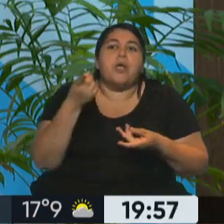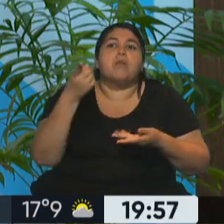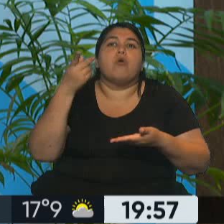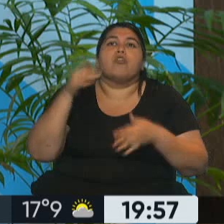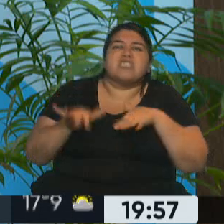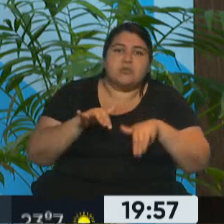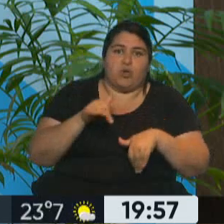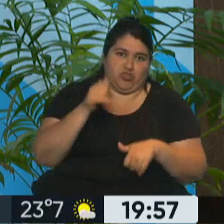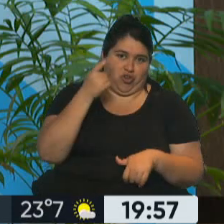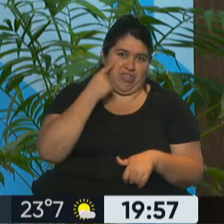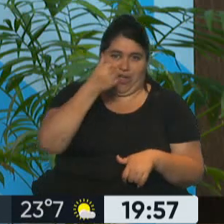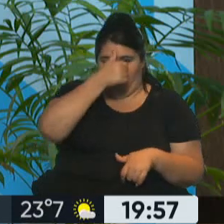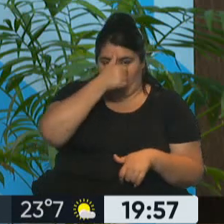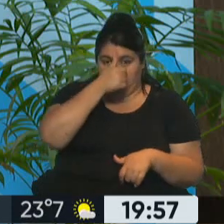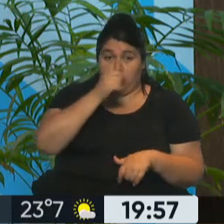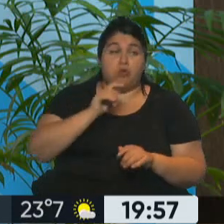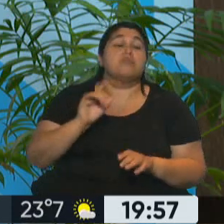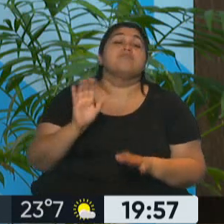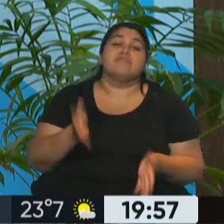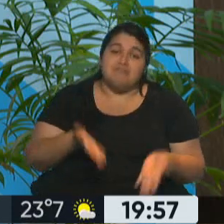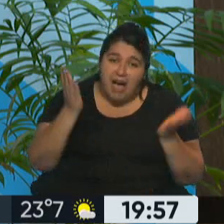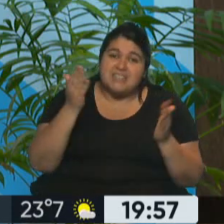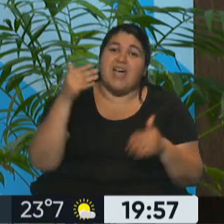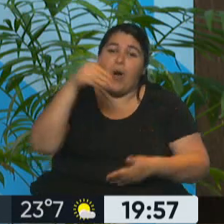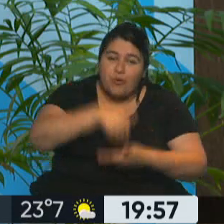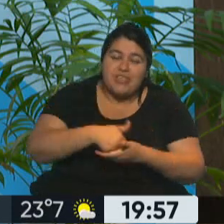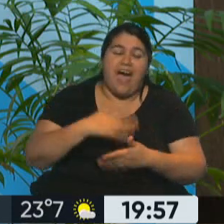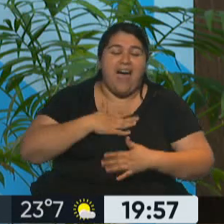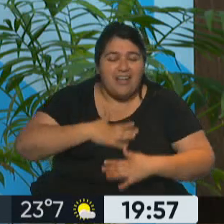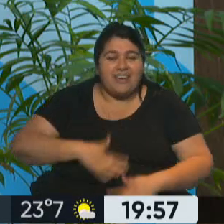domingo. Así que a votar con alegría, con esperanza, con